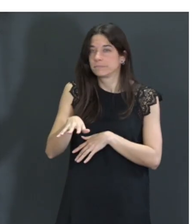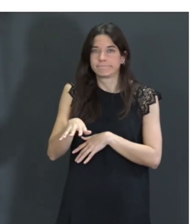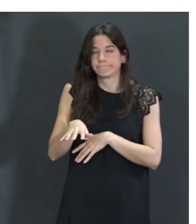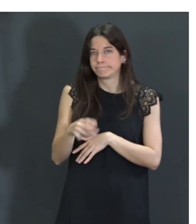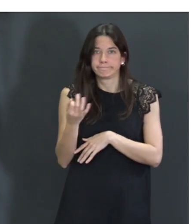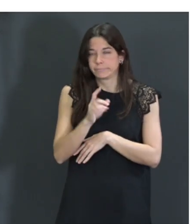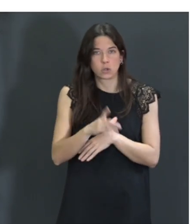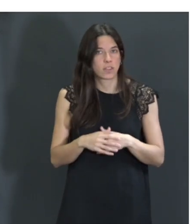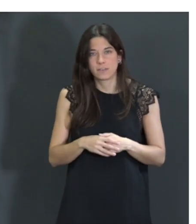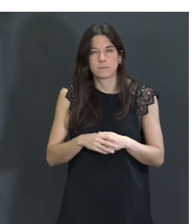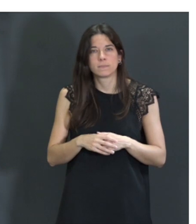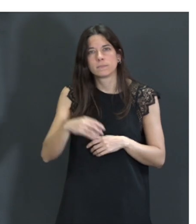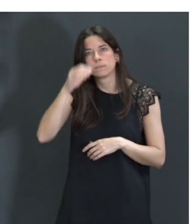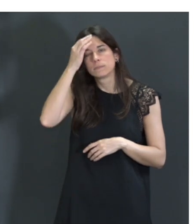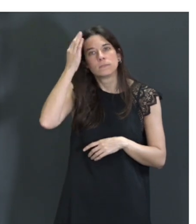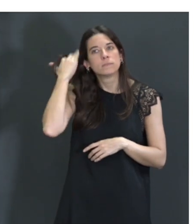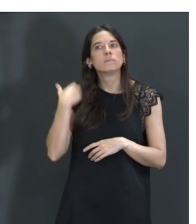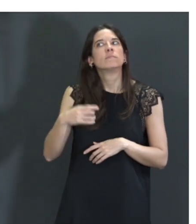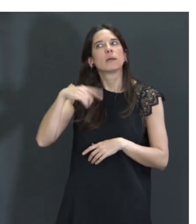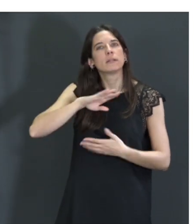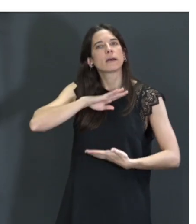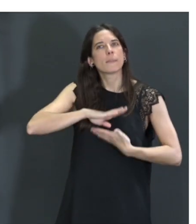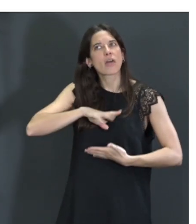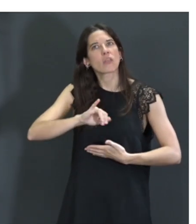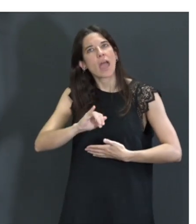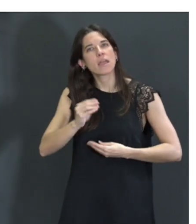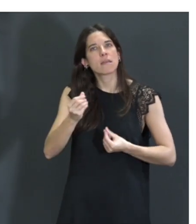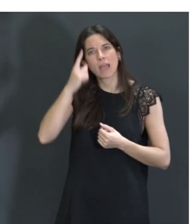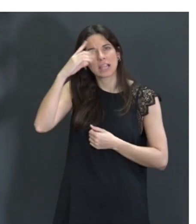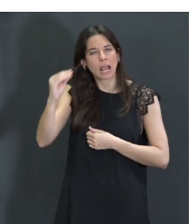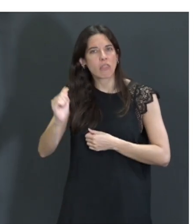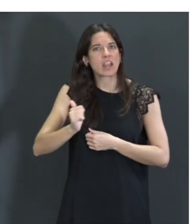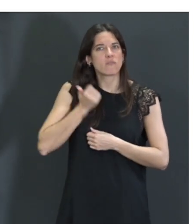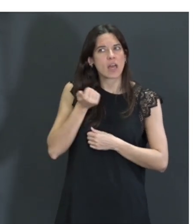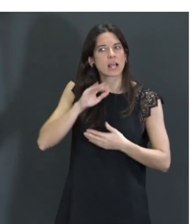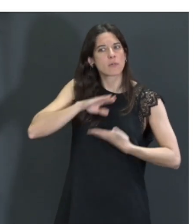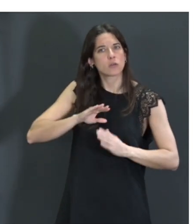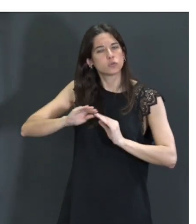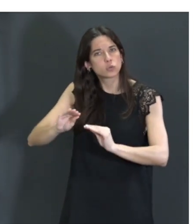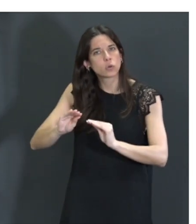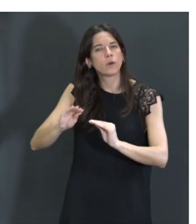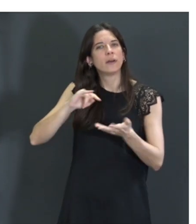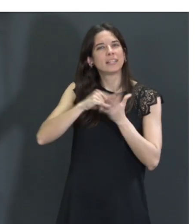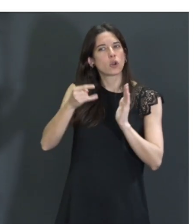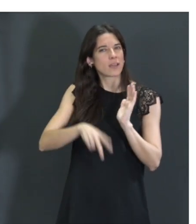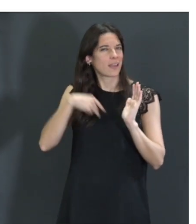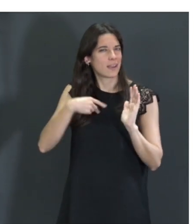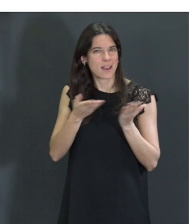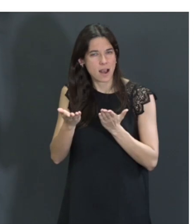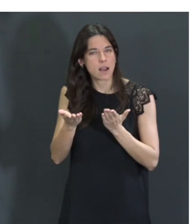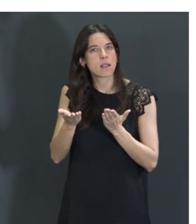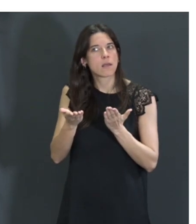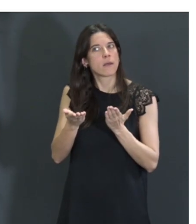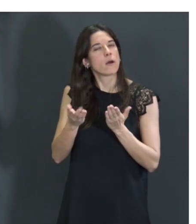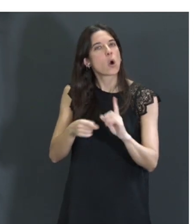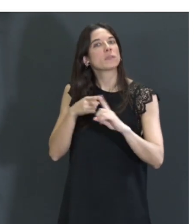y todo el potencial que tiene la inteligencia artificial, la tecnología en general, para